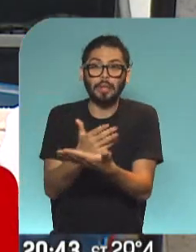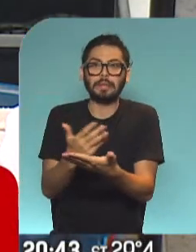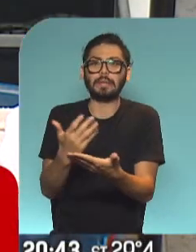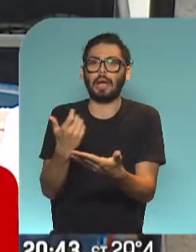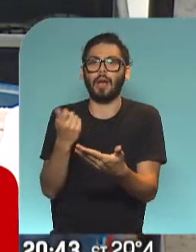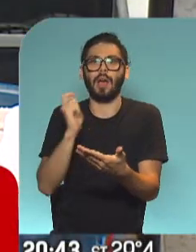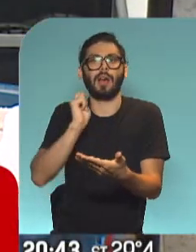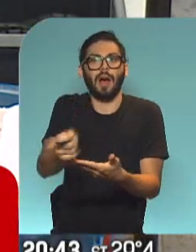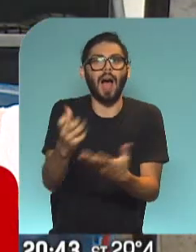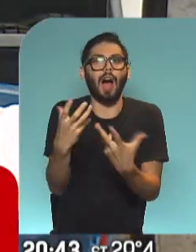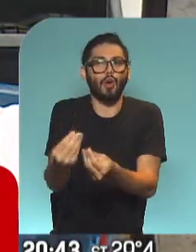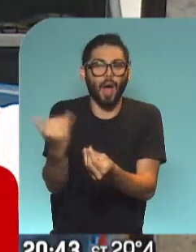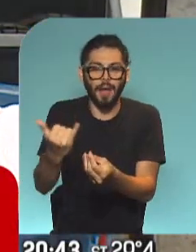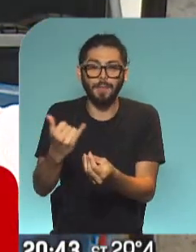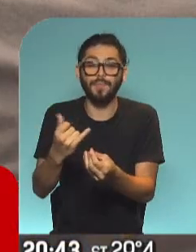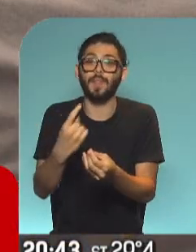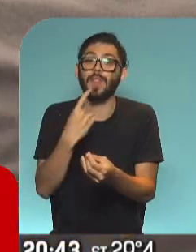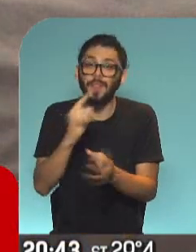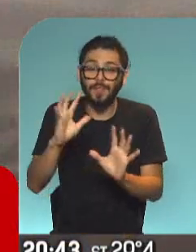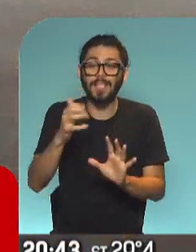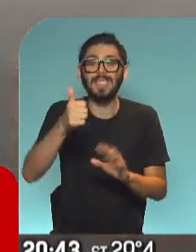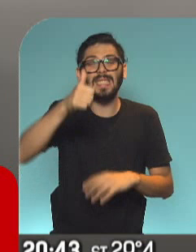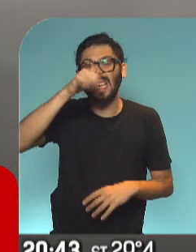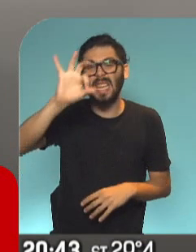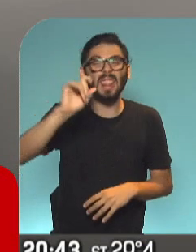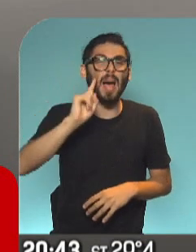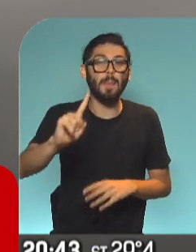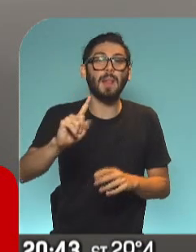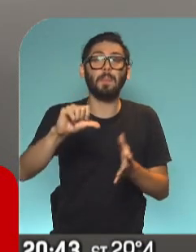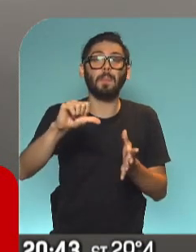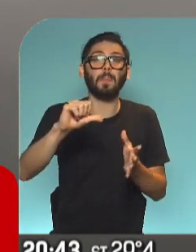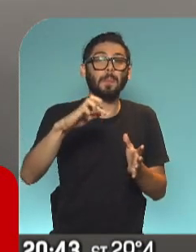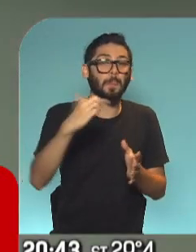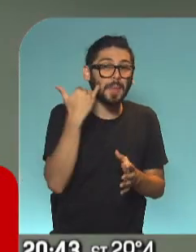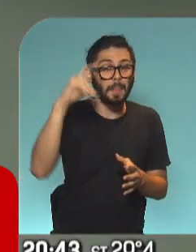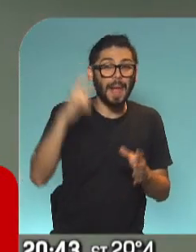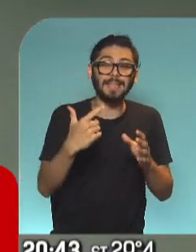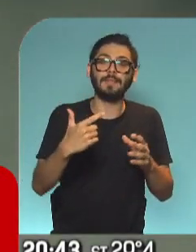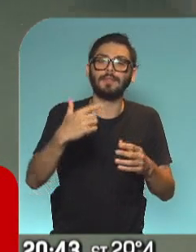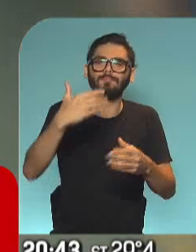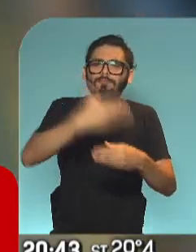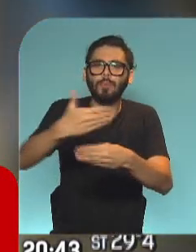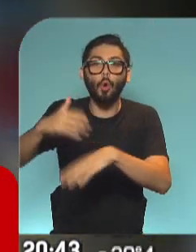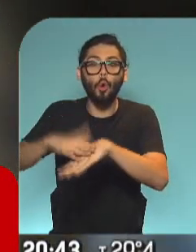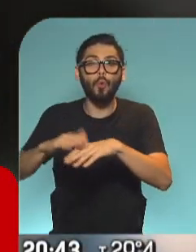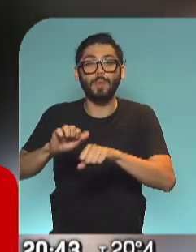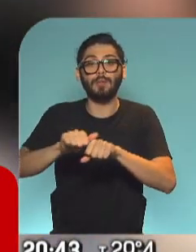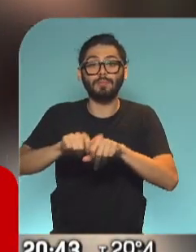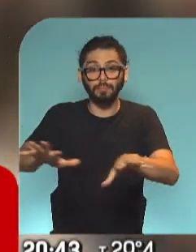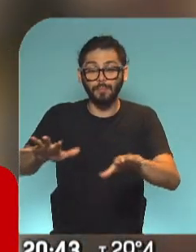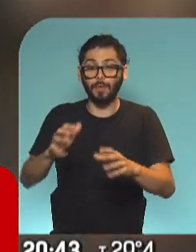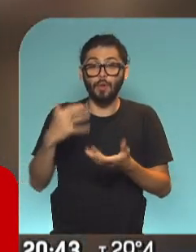asalariados. De acuerdo a CAME, 60.000 pymes cerraron por la pandemia. El programa ATP asignó una ayuda